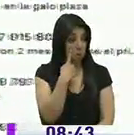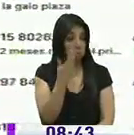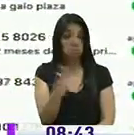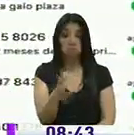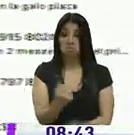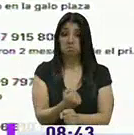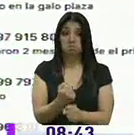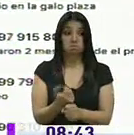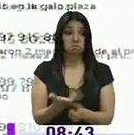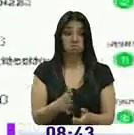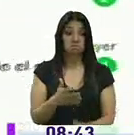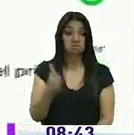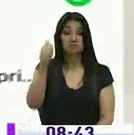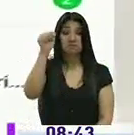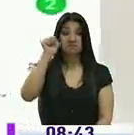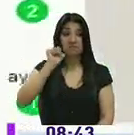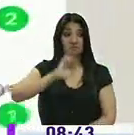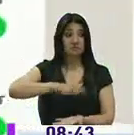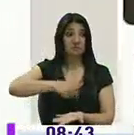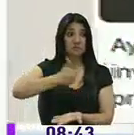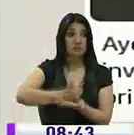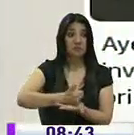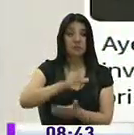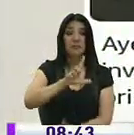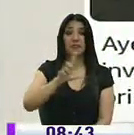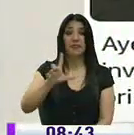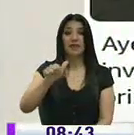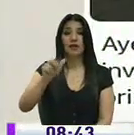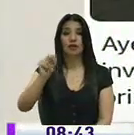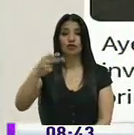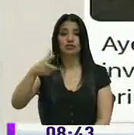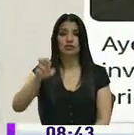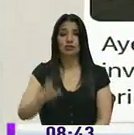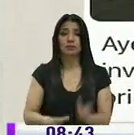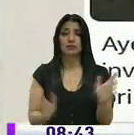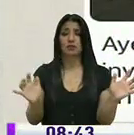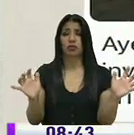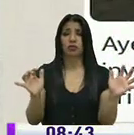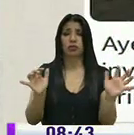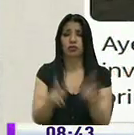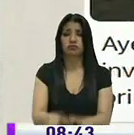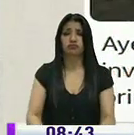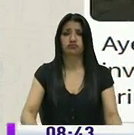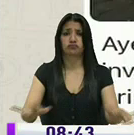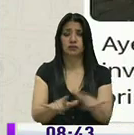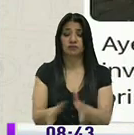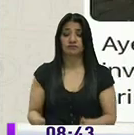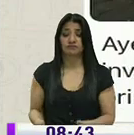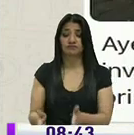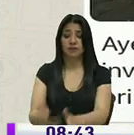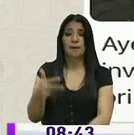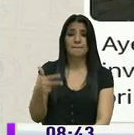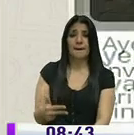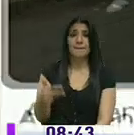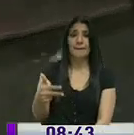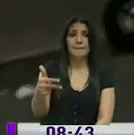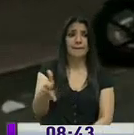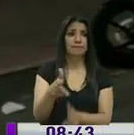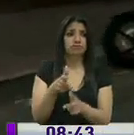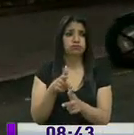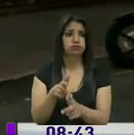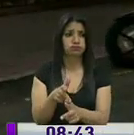trabajar ayer en la plaza de llano chico comerciantes invadieron la acera el carril derecho de la calle principal creando caos vehicular